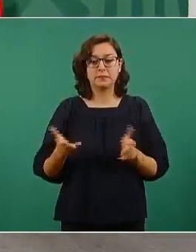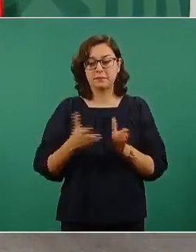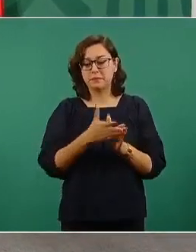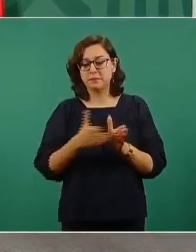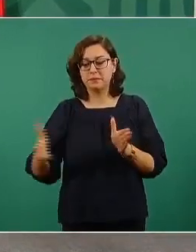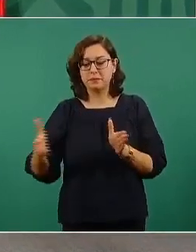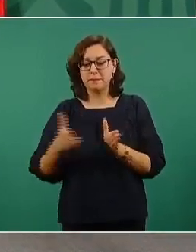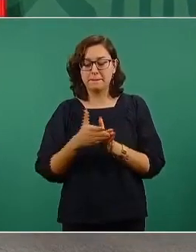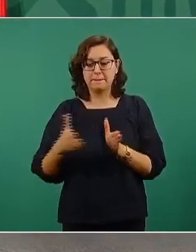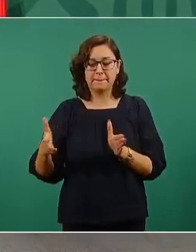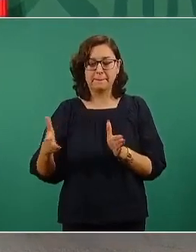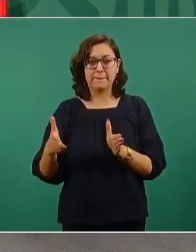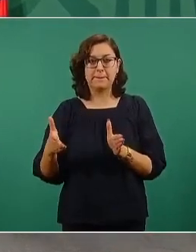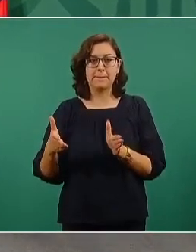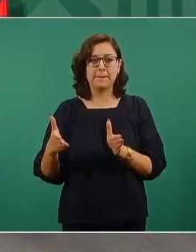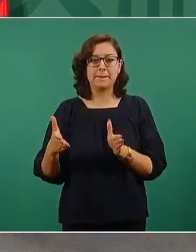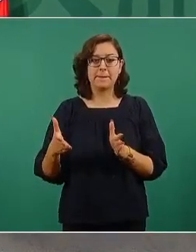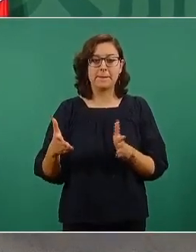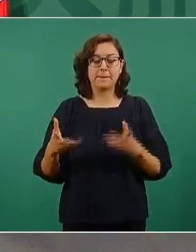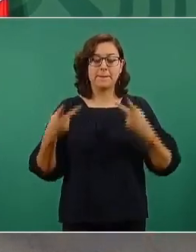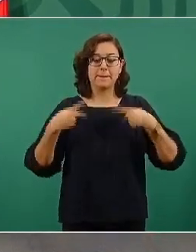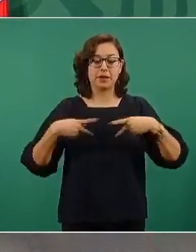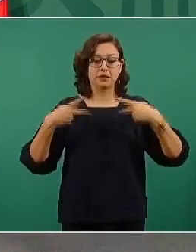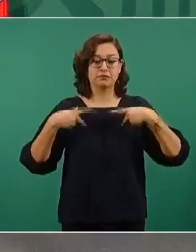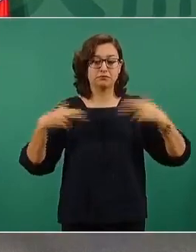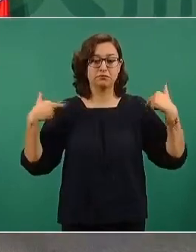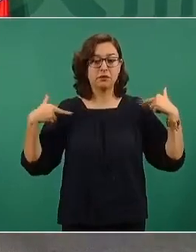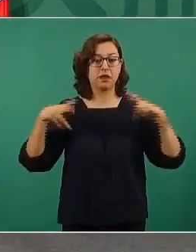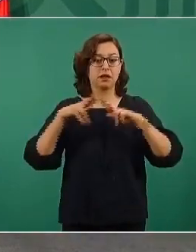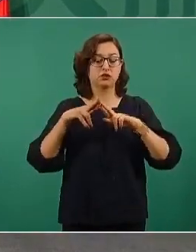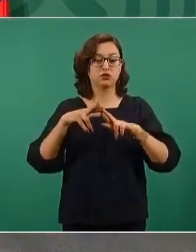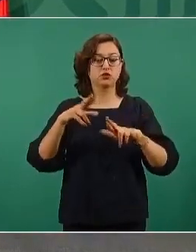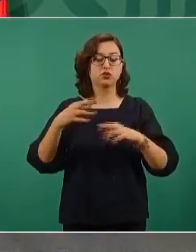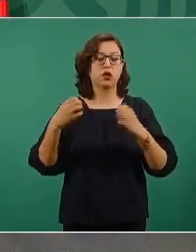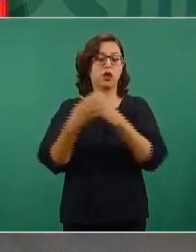de la educación,